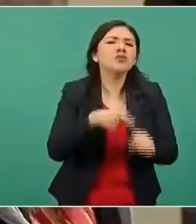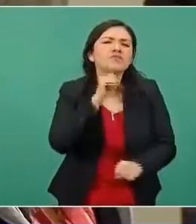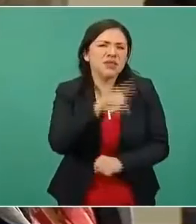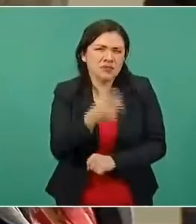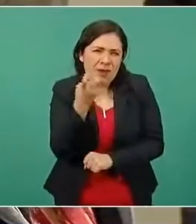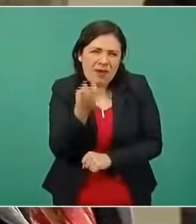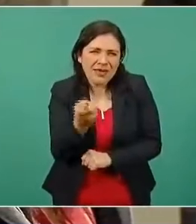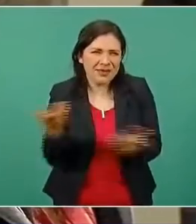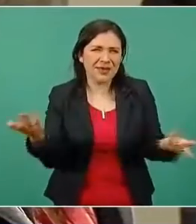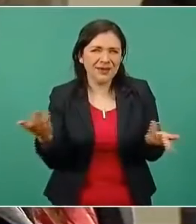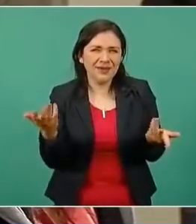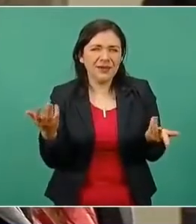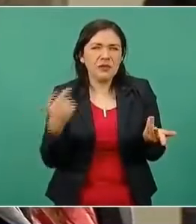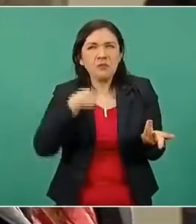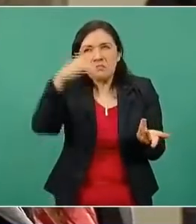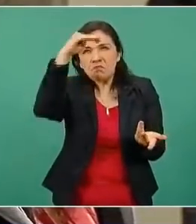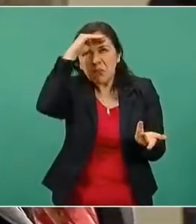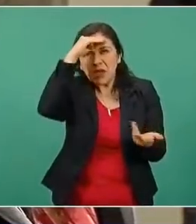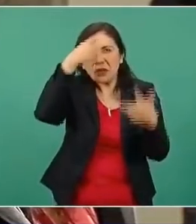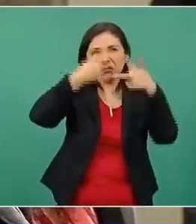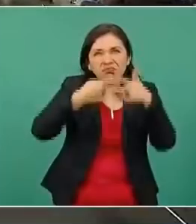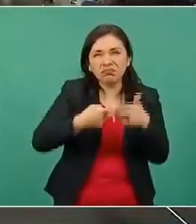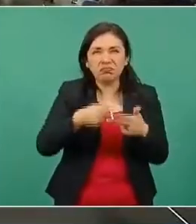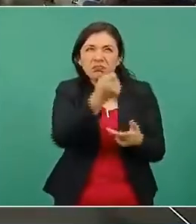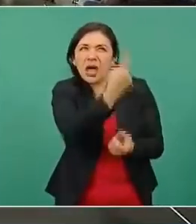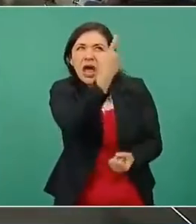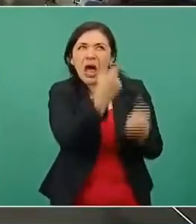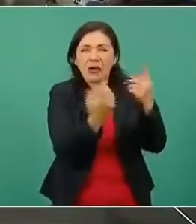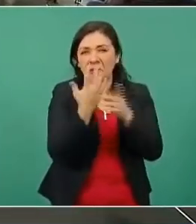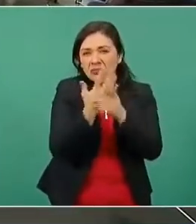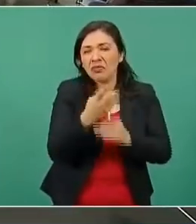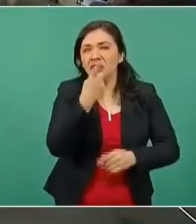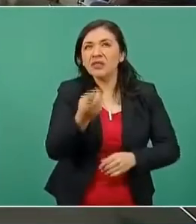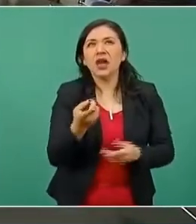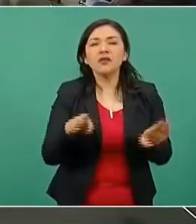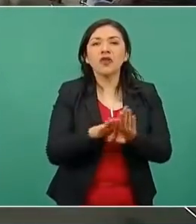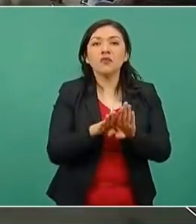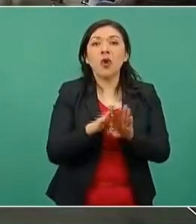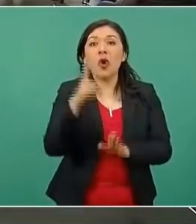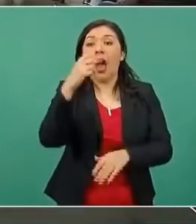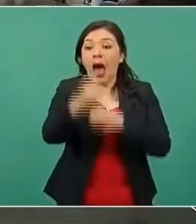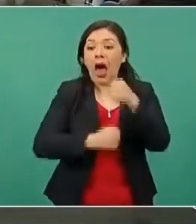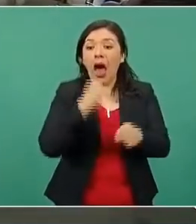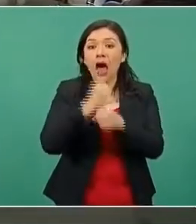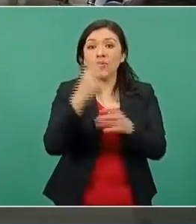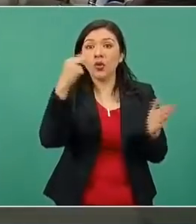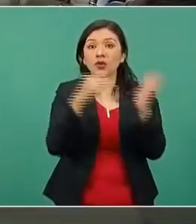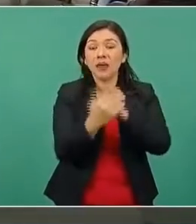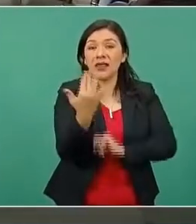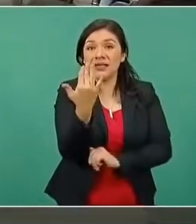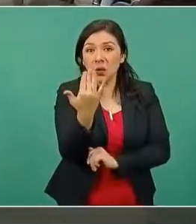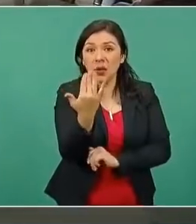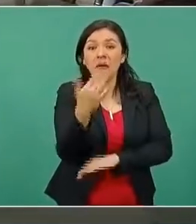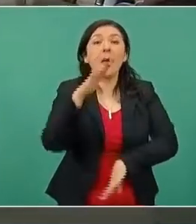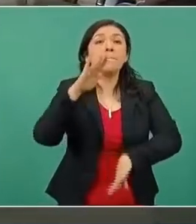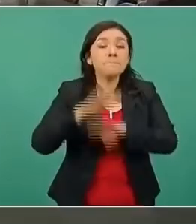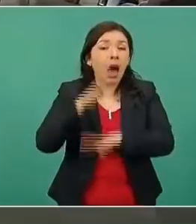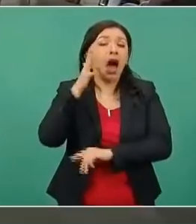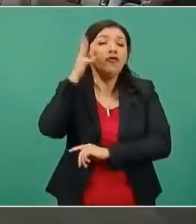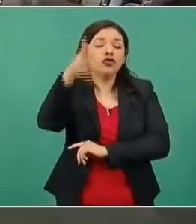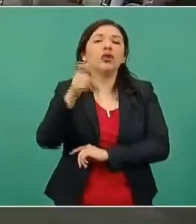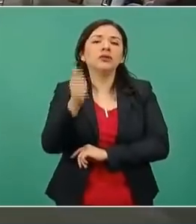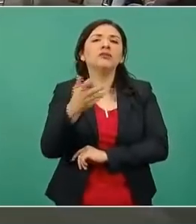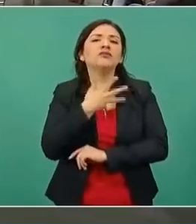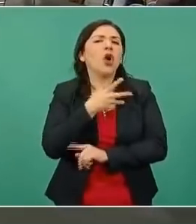aquí, según los expertos, más allá del 2050 ya van a ser los